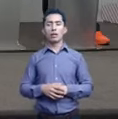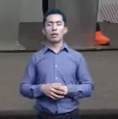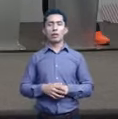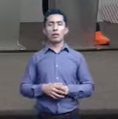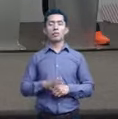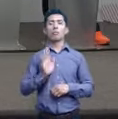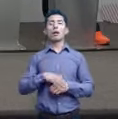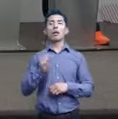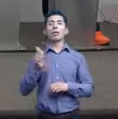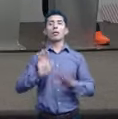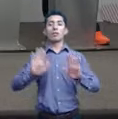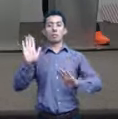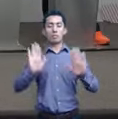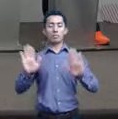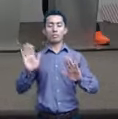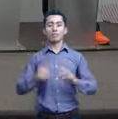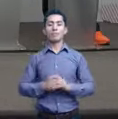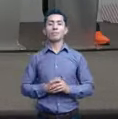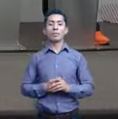¿Alguien más?